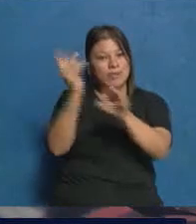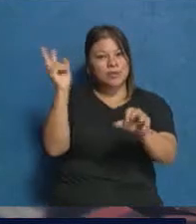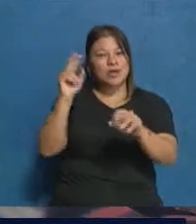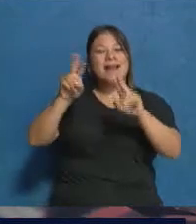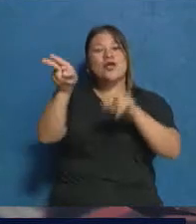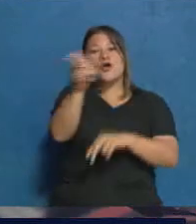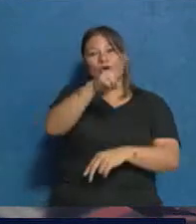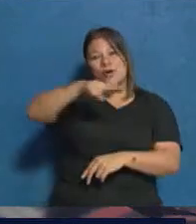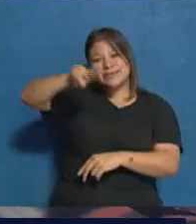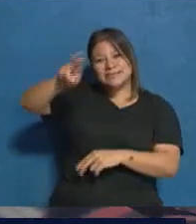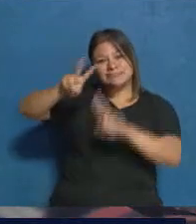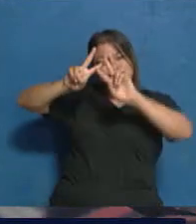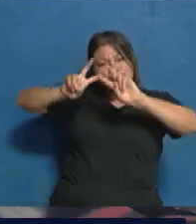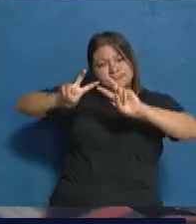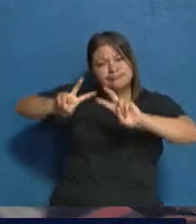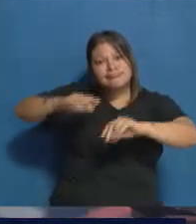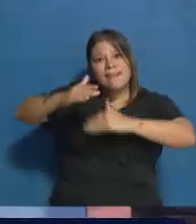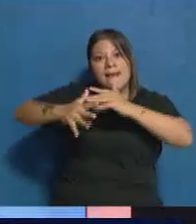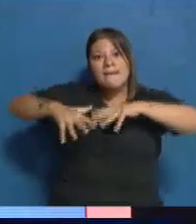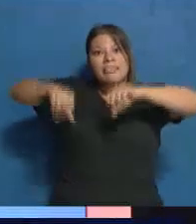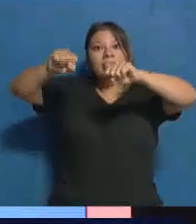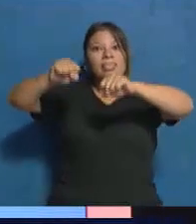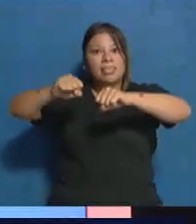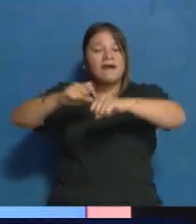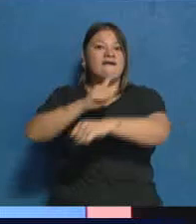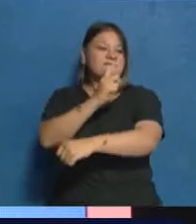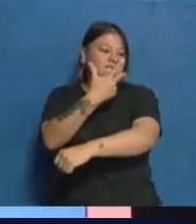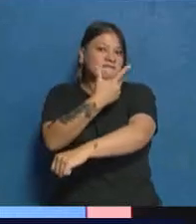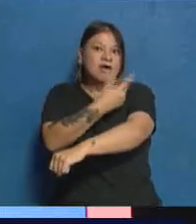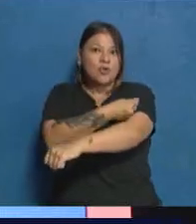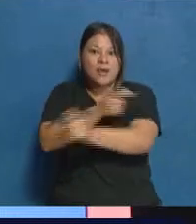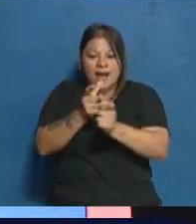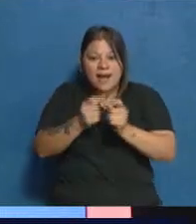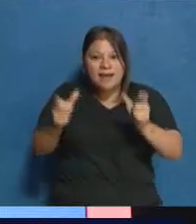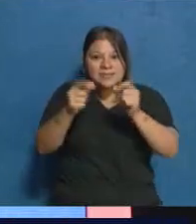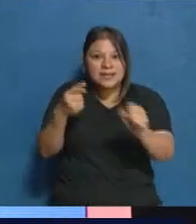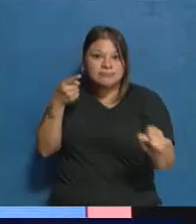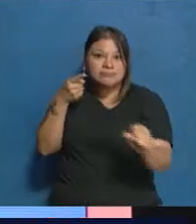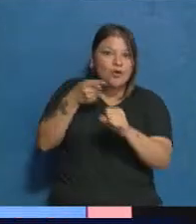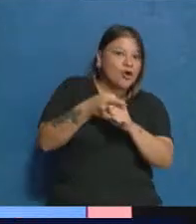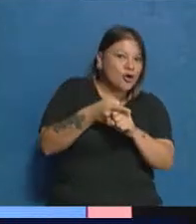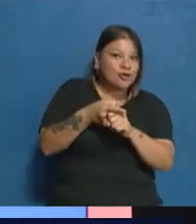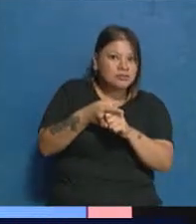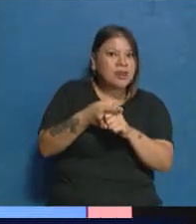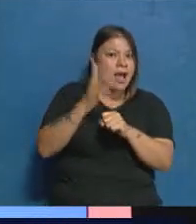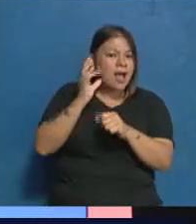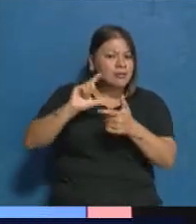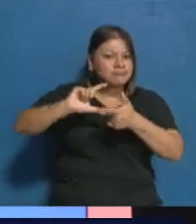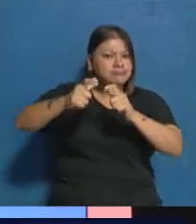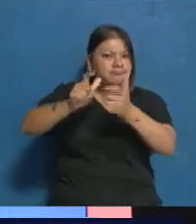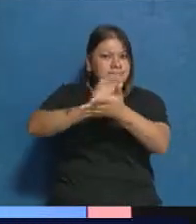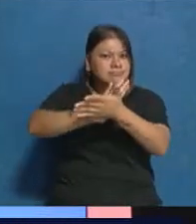dado con esto, lo que vos decías, Dani, una vacuna contra el cáncer. Estamos hablando de un desarrollo innovador contra